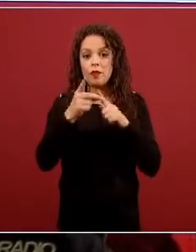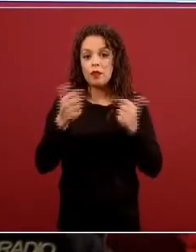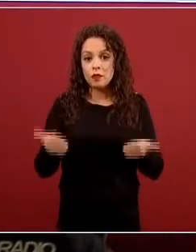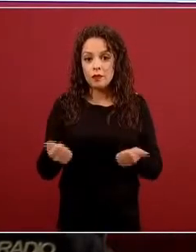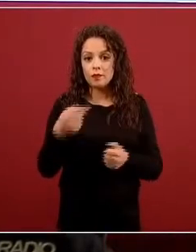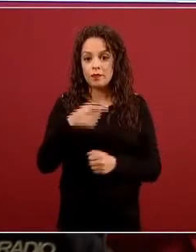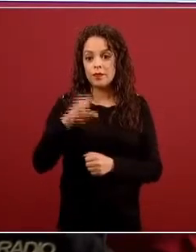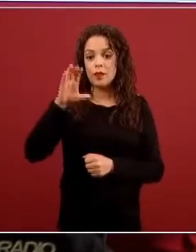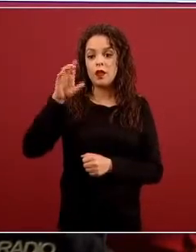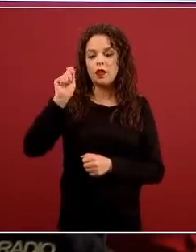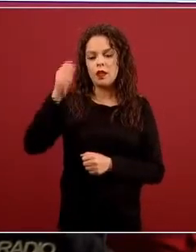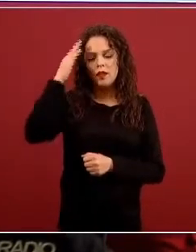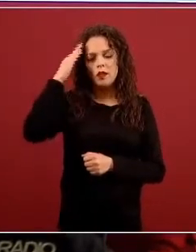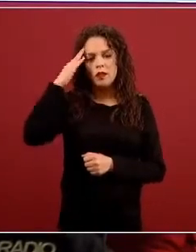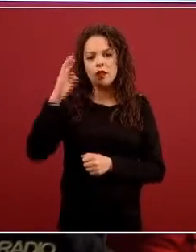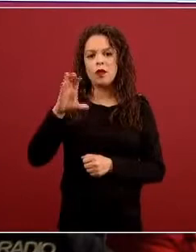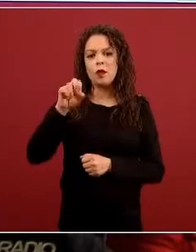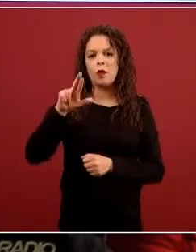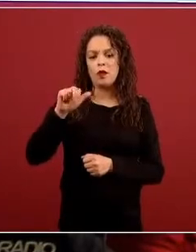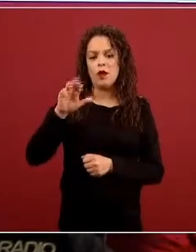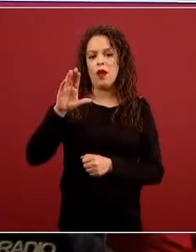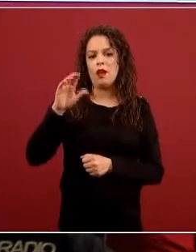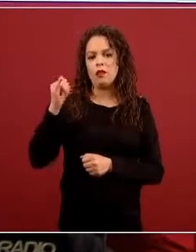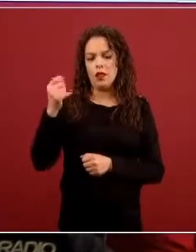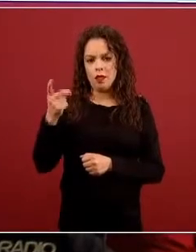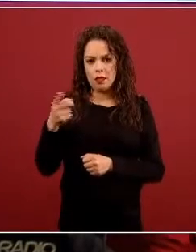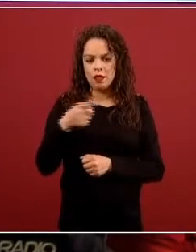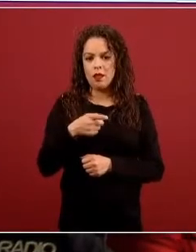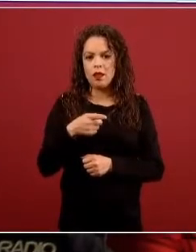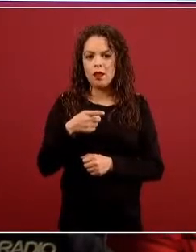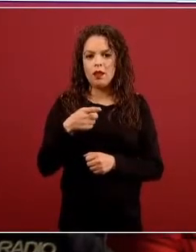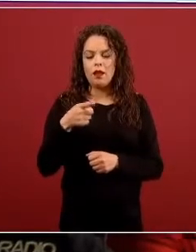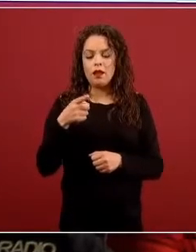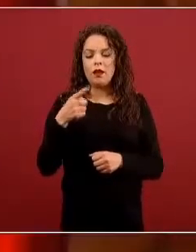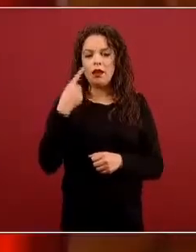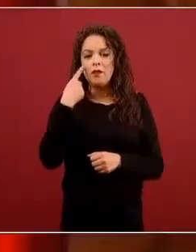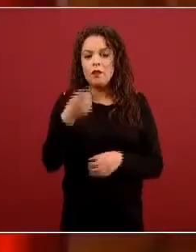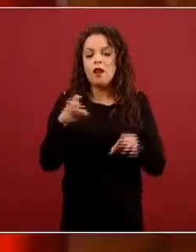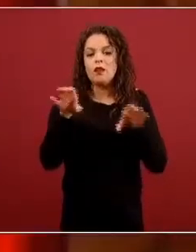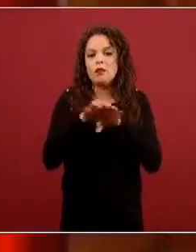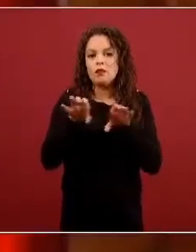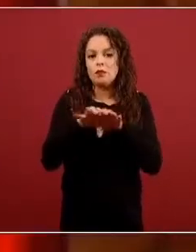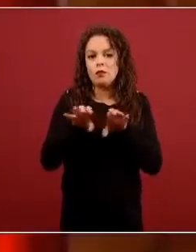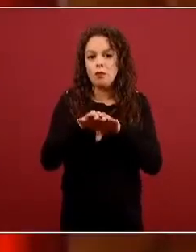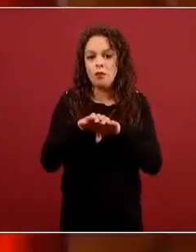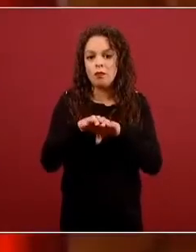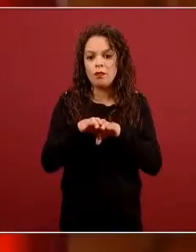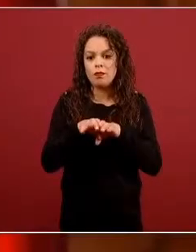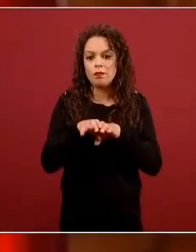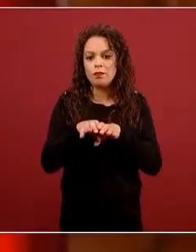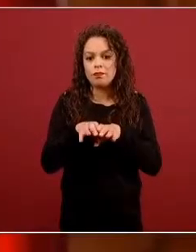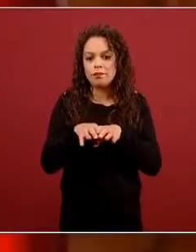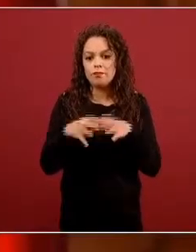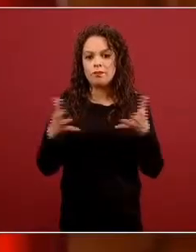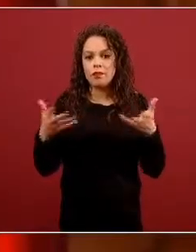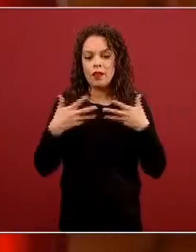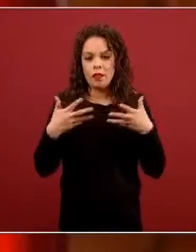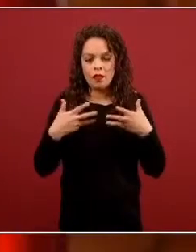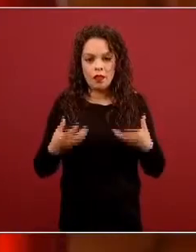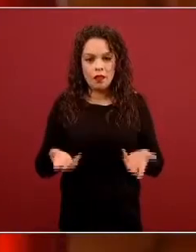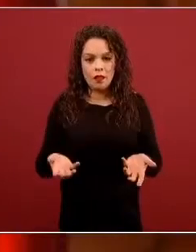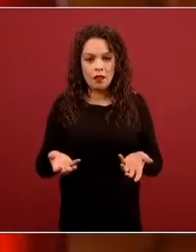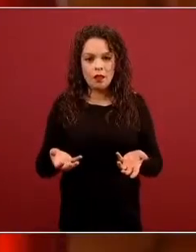CONACYT nos apoye en hacer las proyecciones de cómo vamos y cómo estimamos que